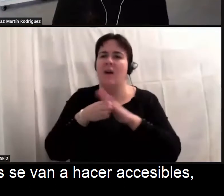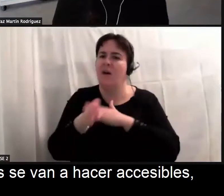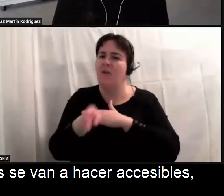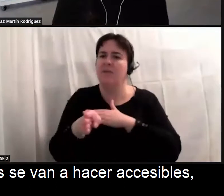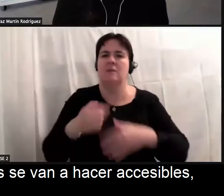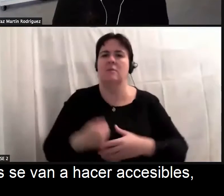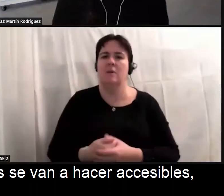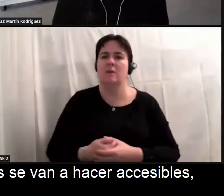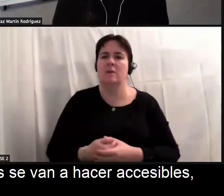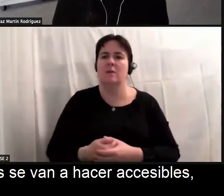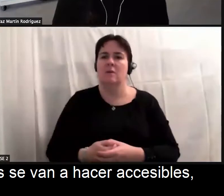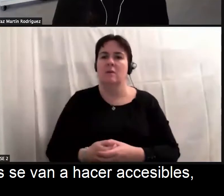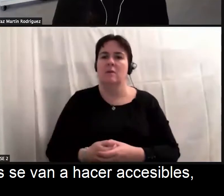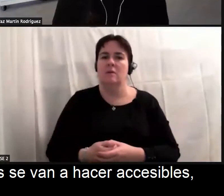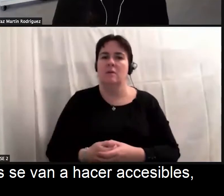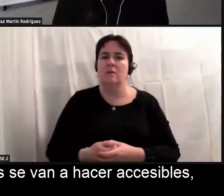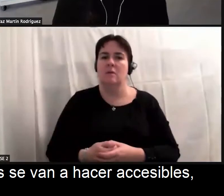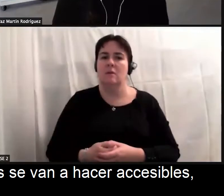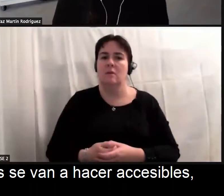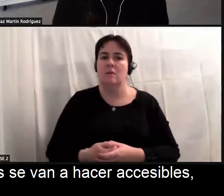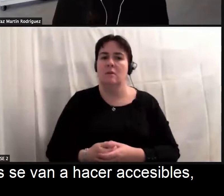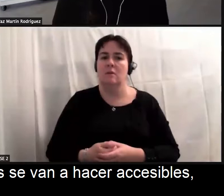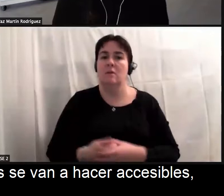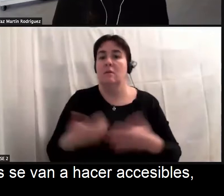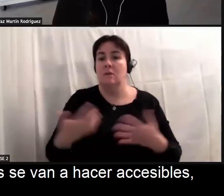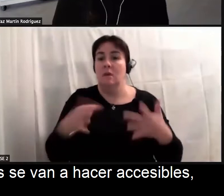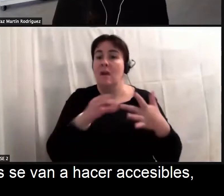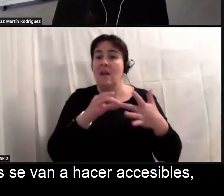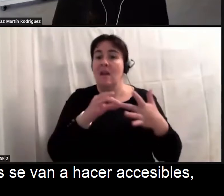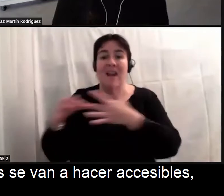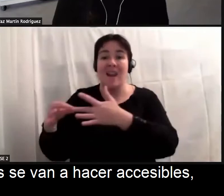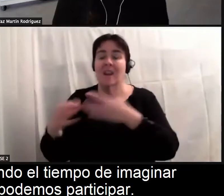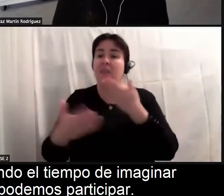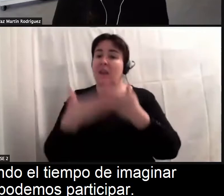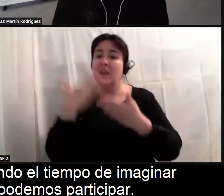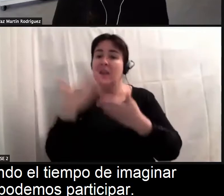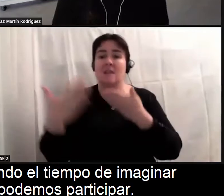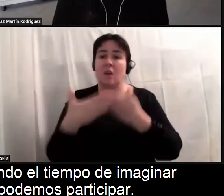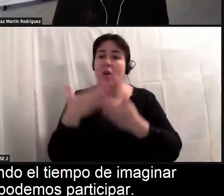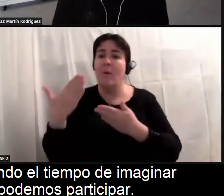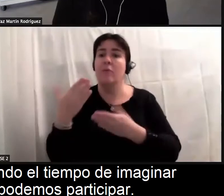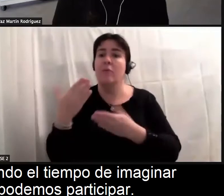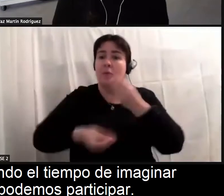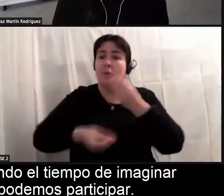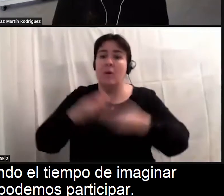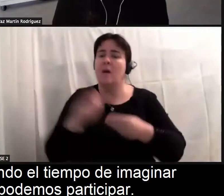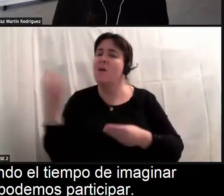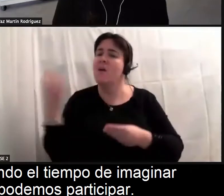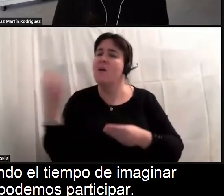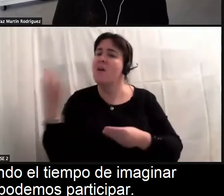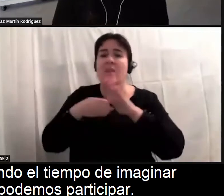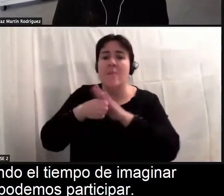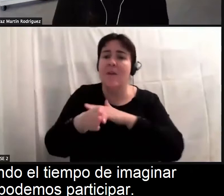están haciendo se van a hacer accesibles, porque si no, estamos perdiendo el momento de